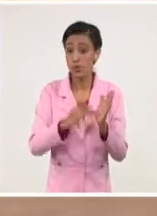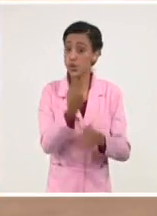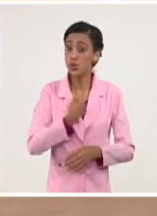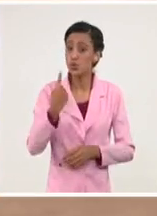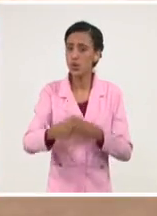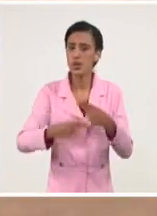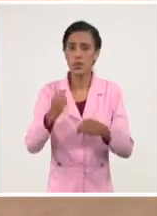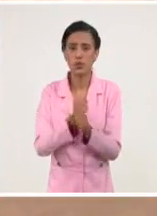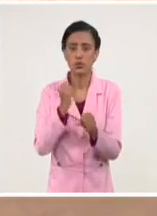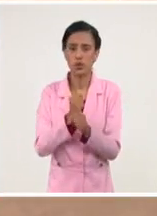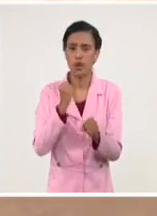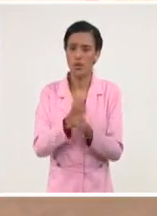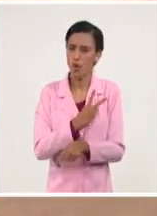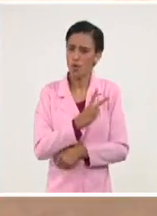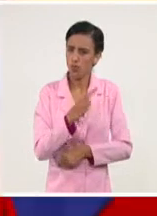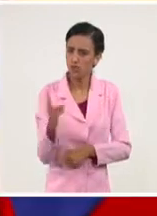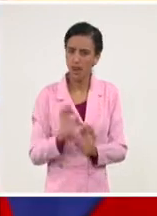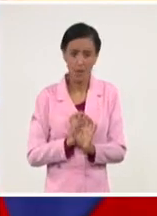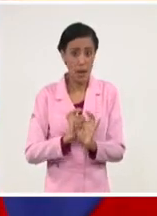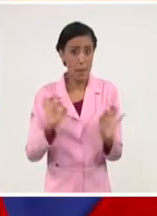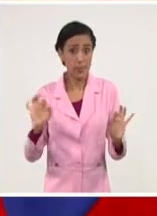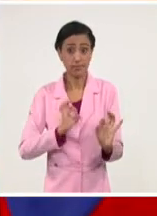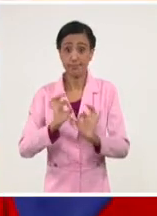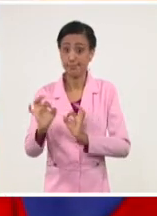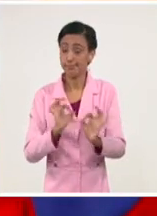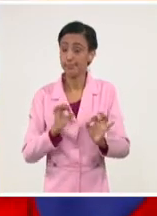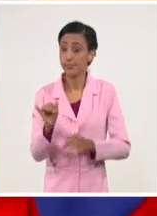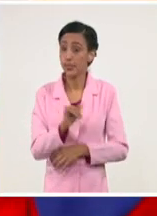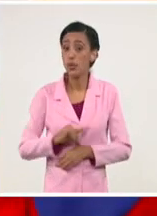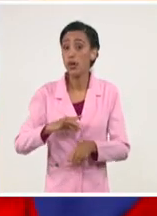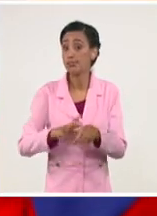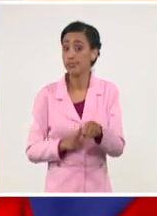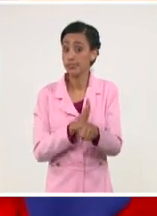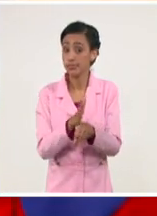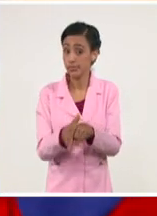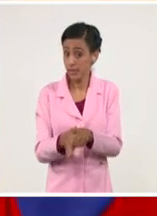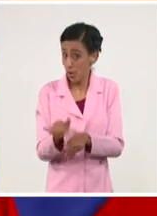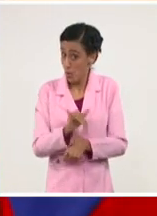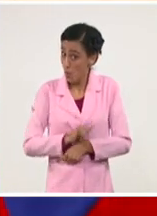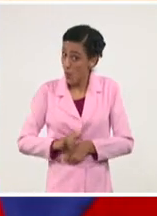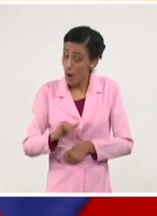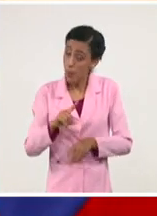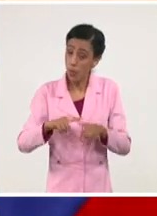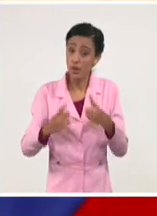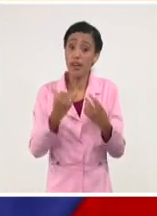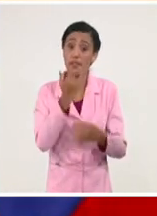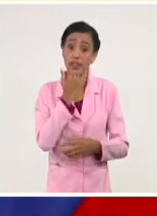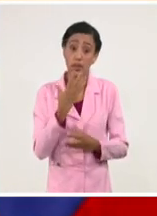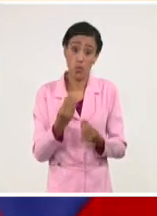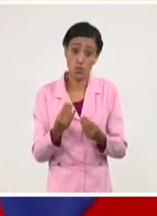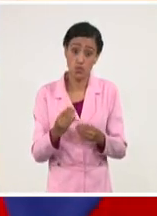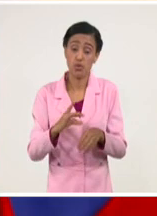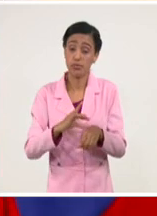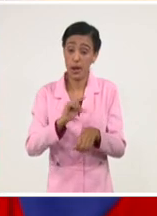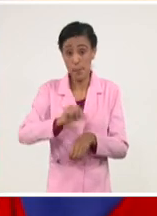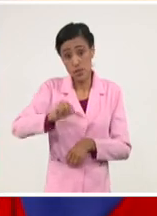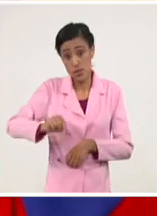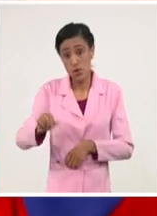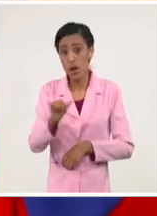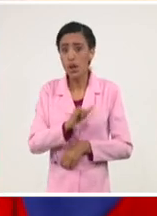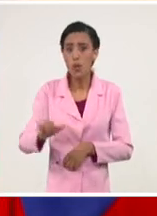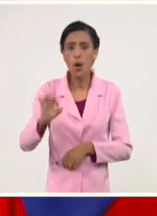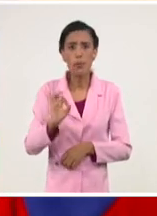trabajo voluntario, mantenemos la limpieza, combatimos la COVID-19 que tanto daño ha hecho a la humanidad, mantenemos el legado